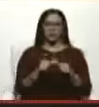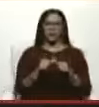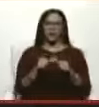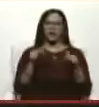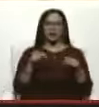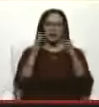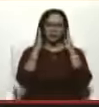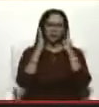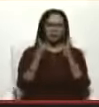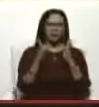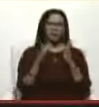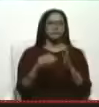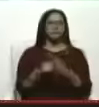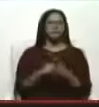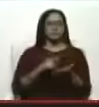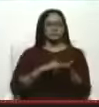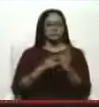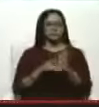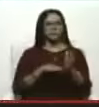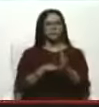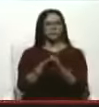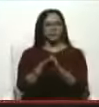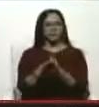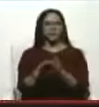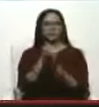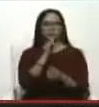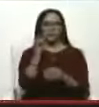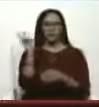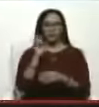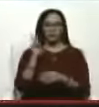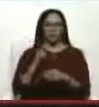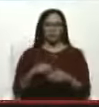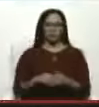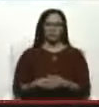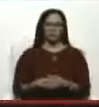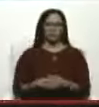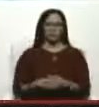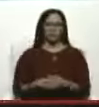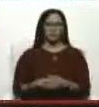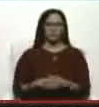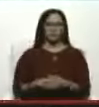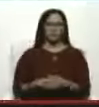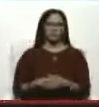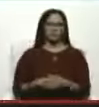atentos a lo que se desarrolla, por supuesto, para informar a Venezuela.